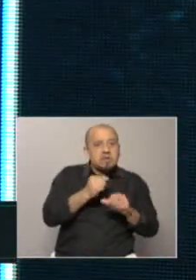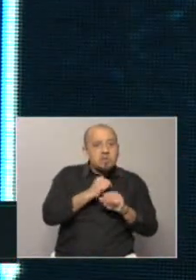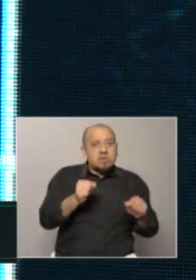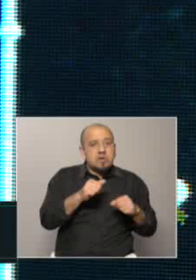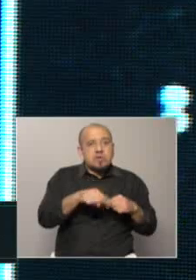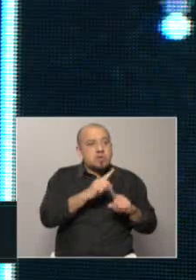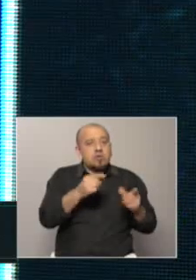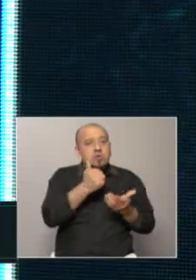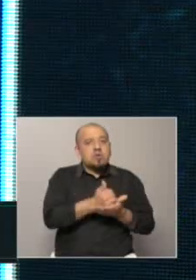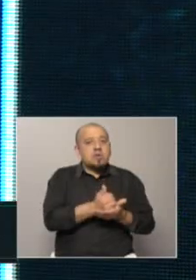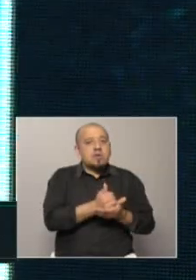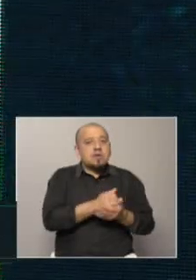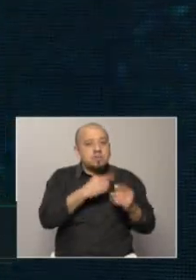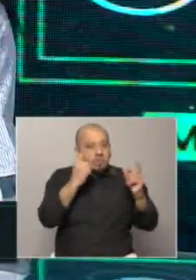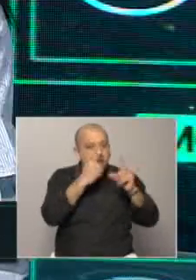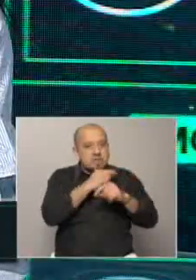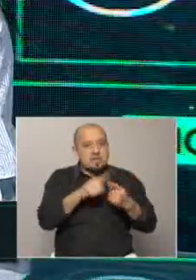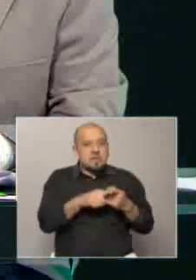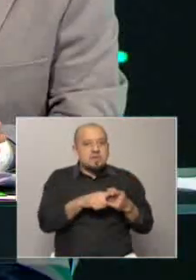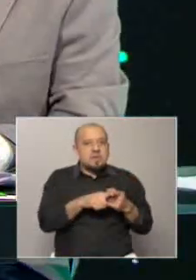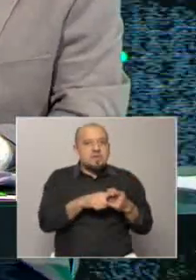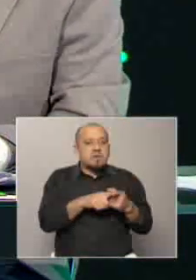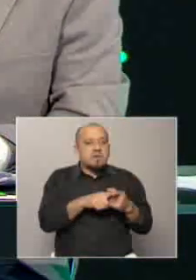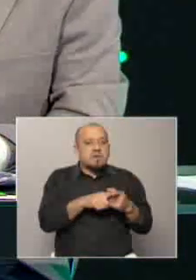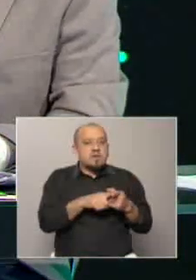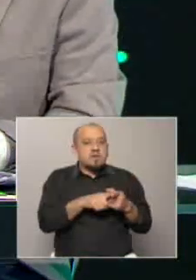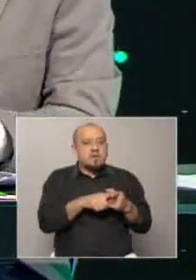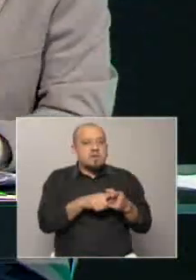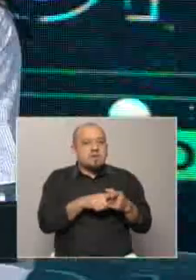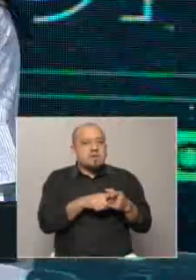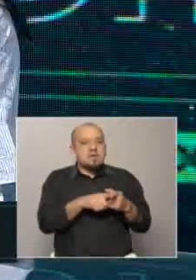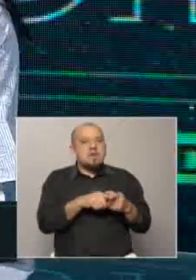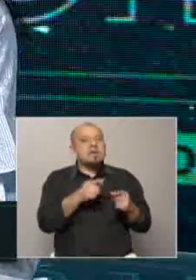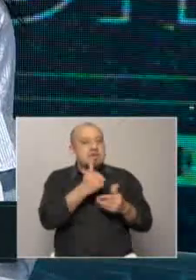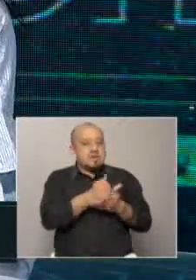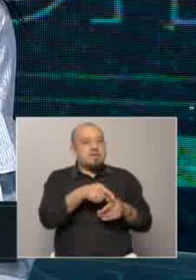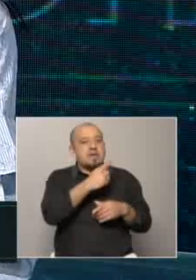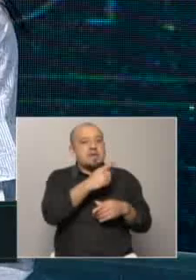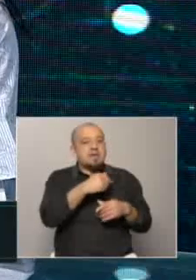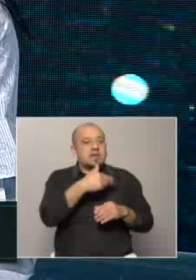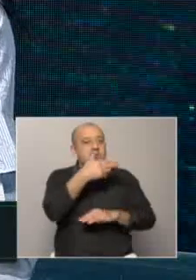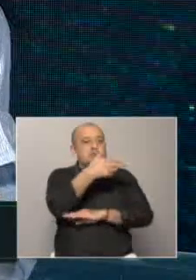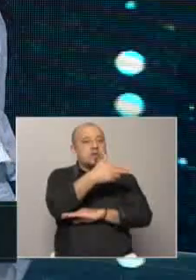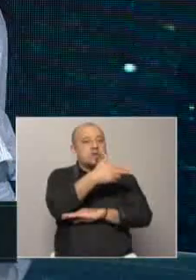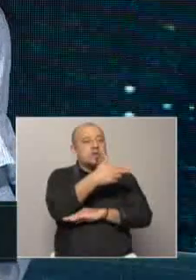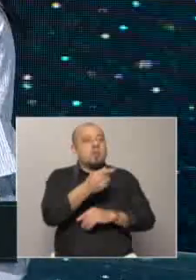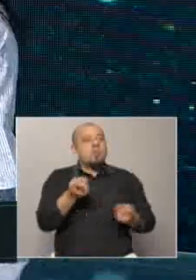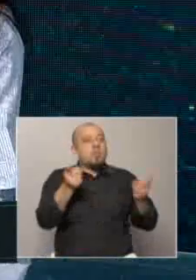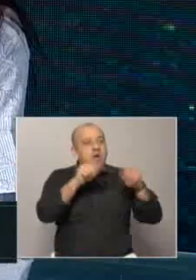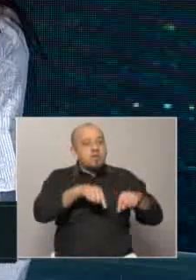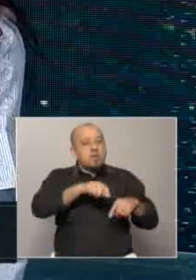pero Pity no estaba, ya era muy difícil acceder. ¿Ya no estaba en Uruguay o no estaba? No, estaba en un hotel. Estaba, se suponía, en un hotel. A ver, de regreso al